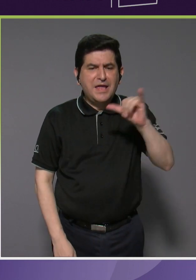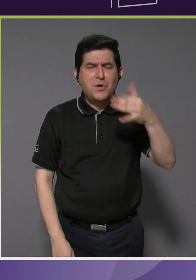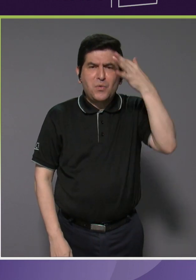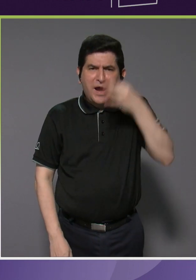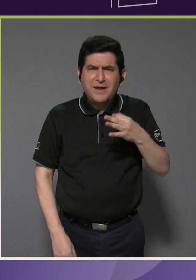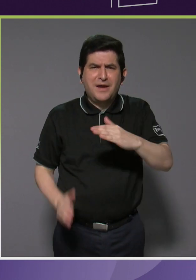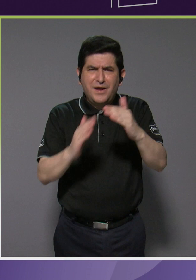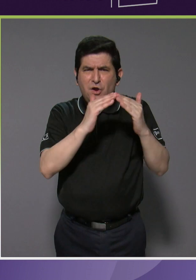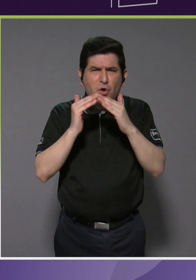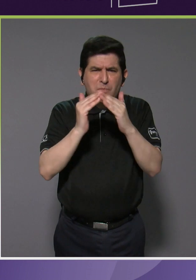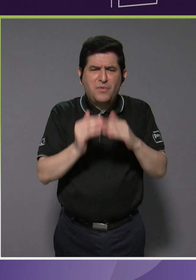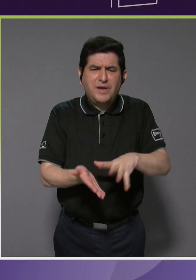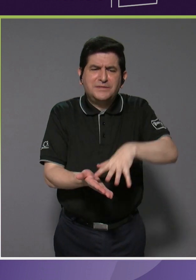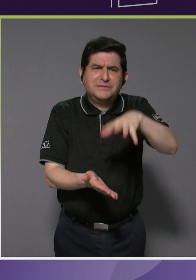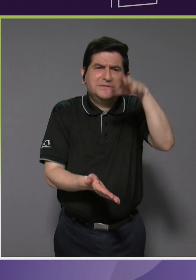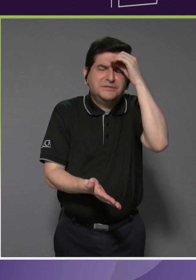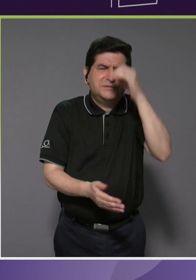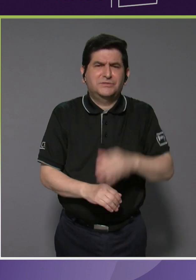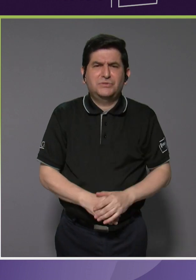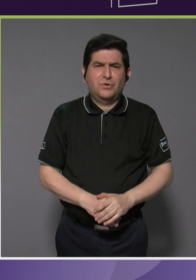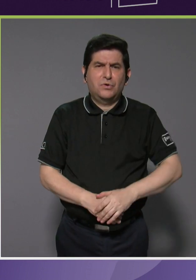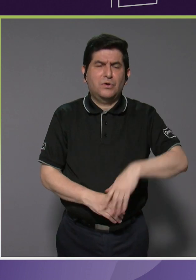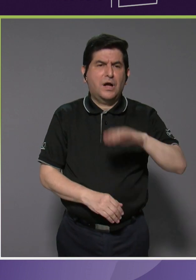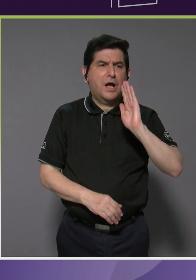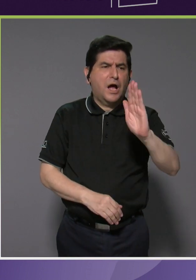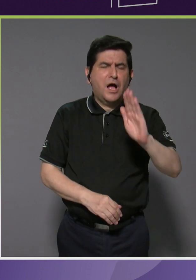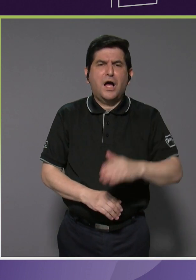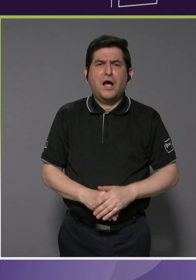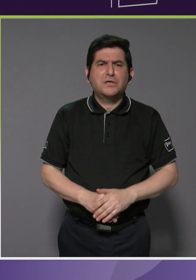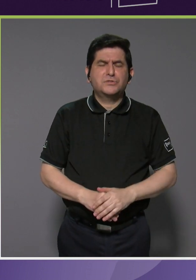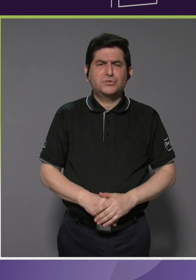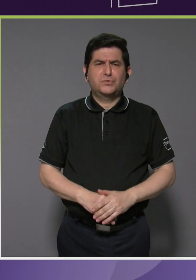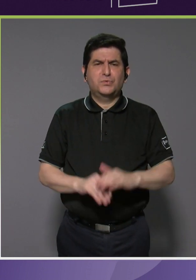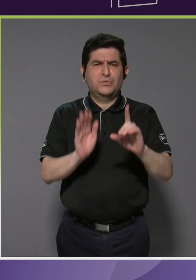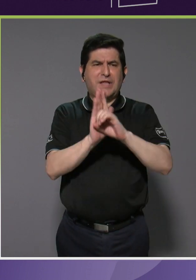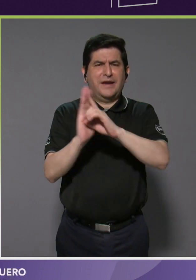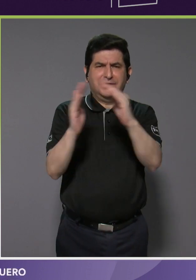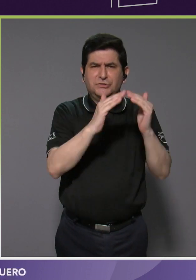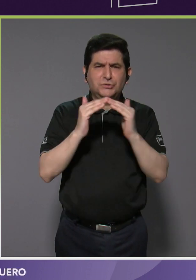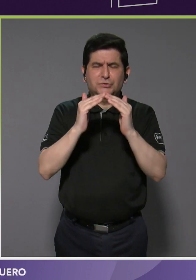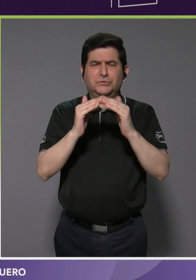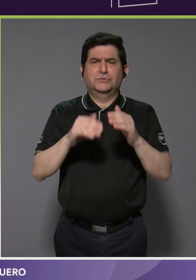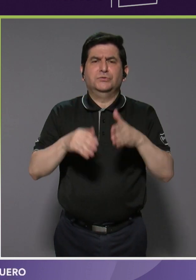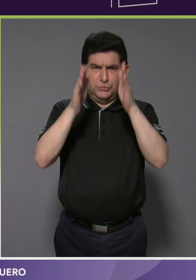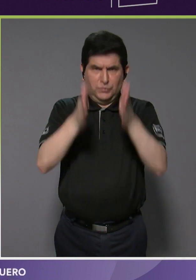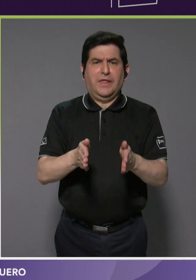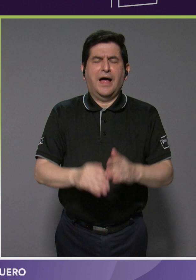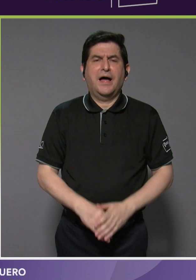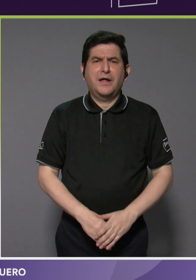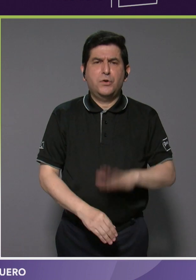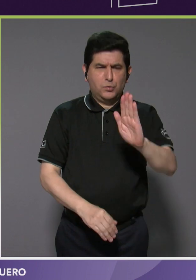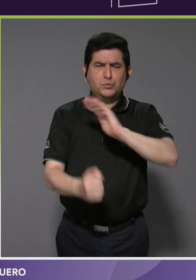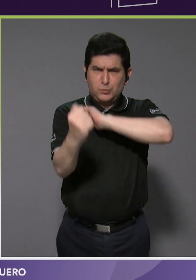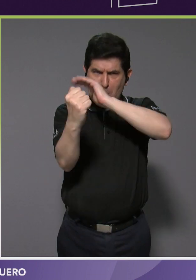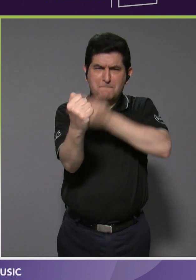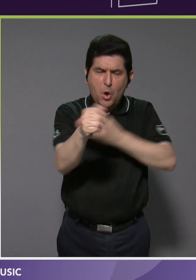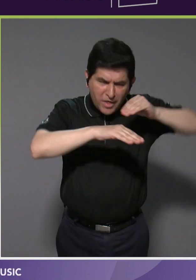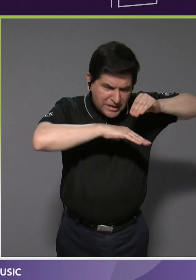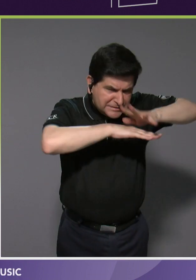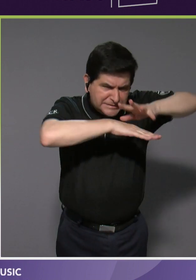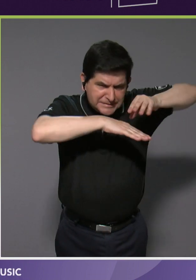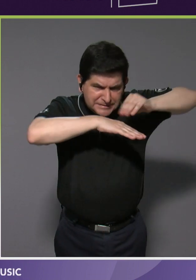que la población tiene que aprender a ejercer su ciudadanía, ¿verdad? Su potestad de